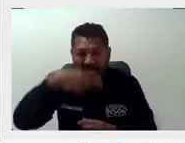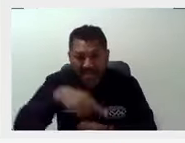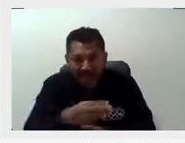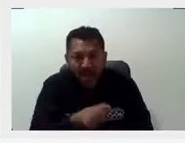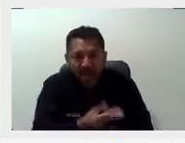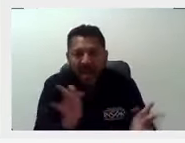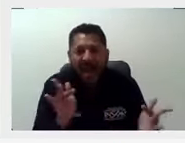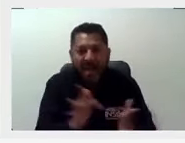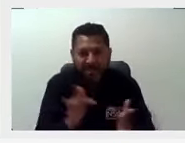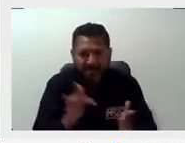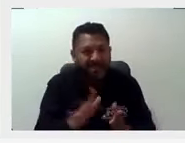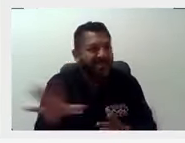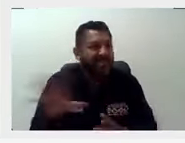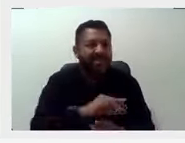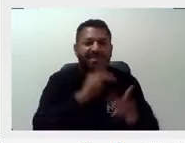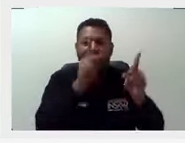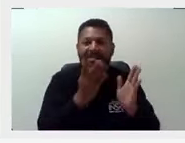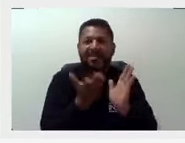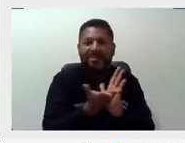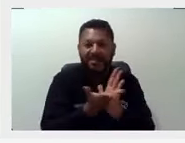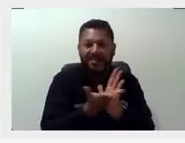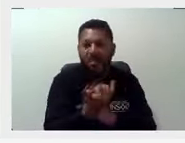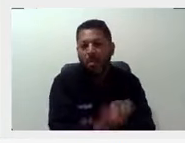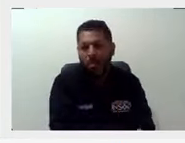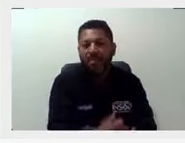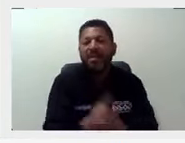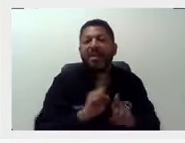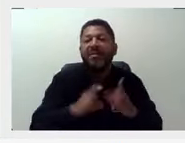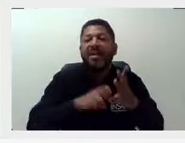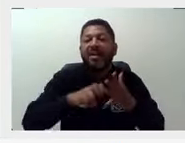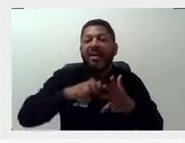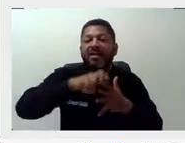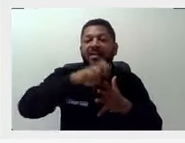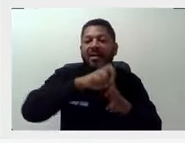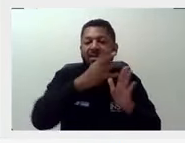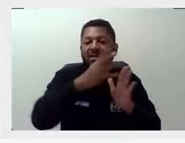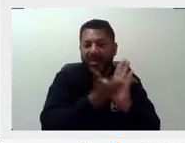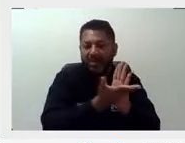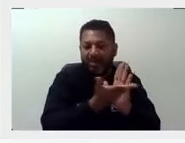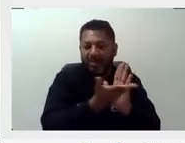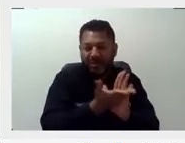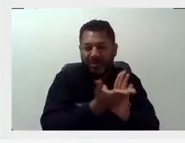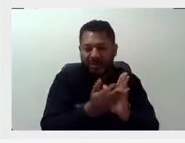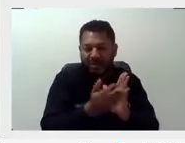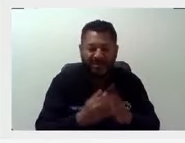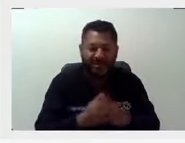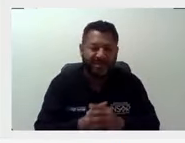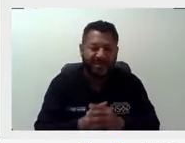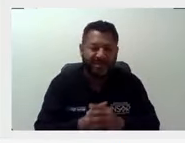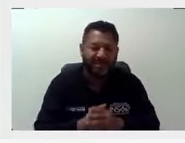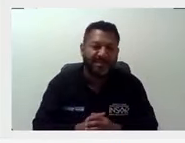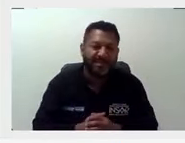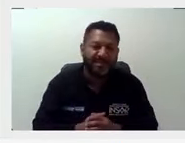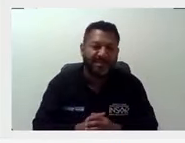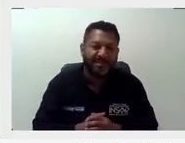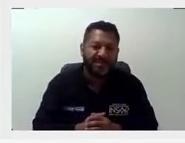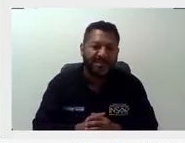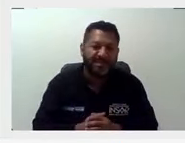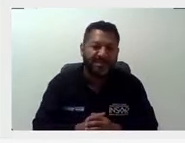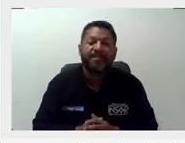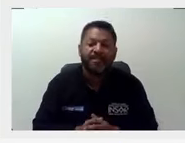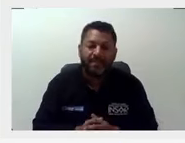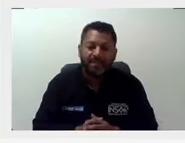todos los estudiantes en los diferentes niveles educativos. Entonces, sí queríamos animarlos a que ustedes puedan